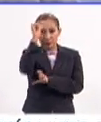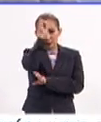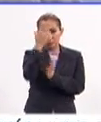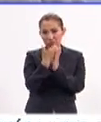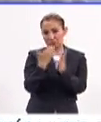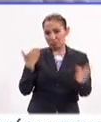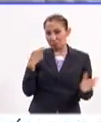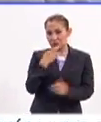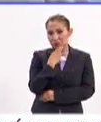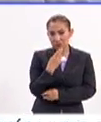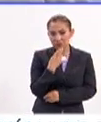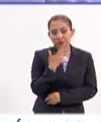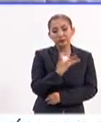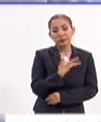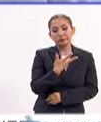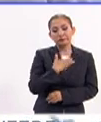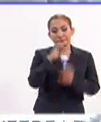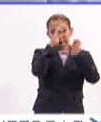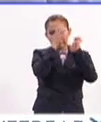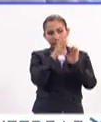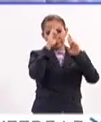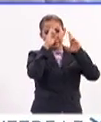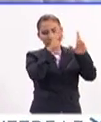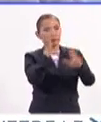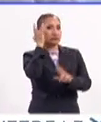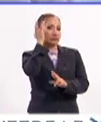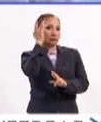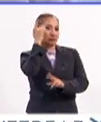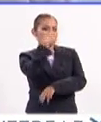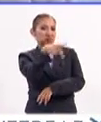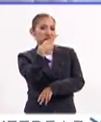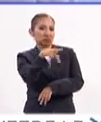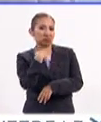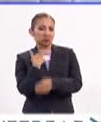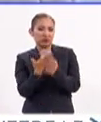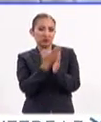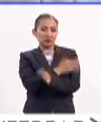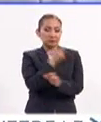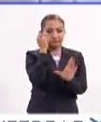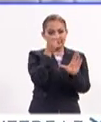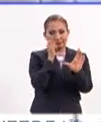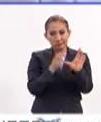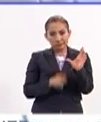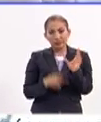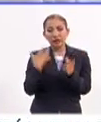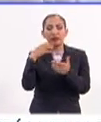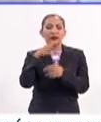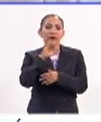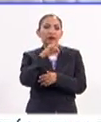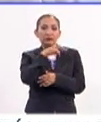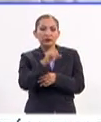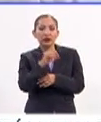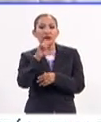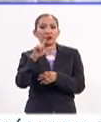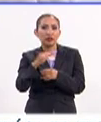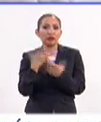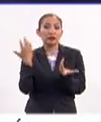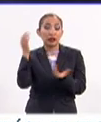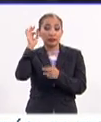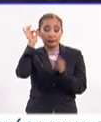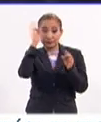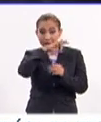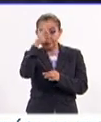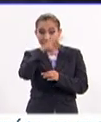esa época. Contamos con estatuas dedicadas a santos que son hechas de madera policromada y fibras de caña de azúcar, originarias de las